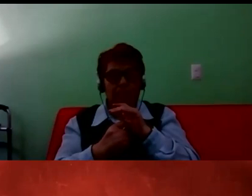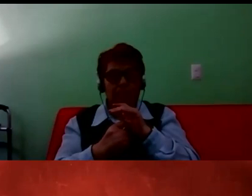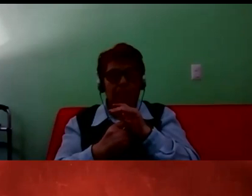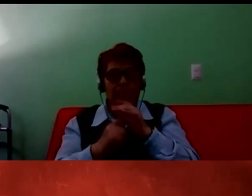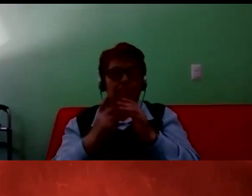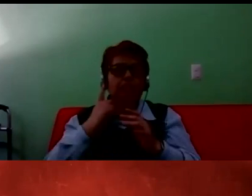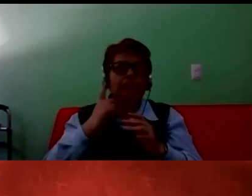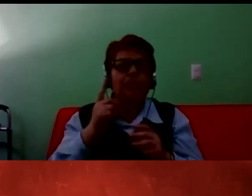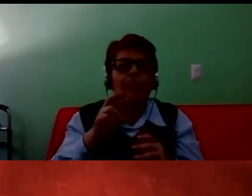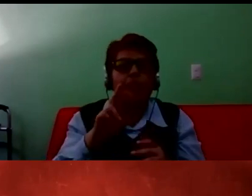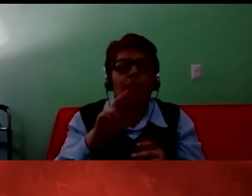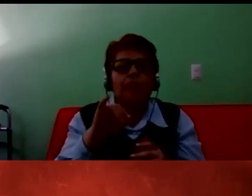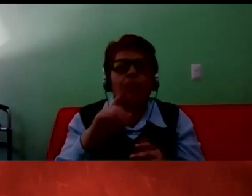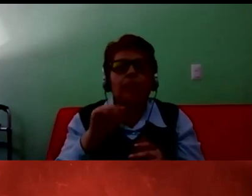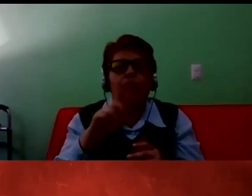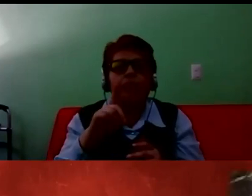Diputado Ricardo.